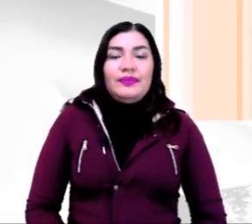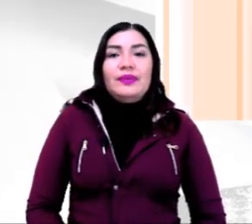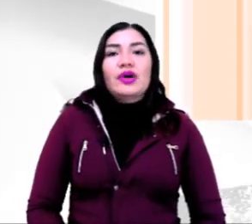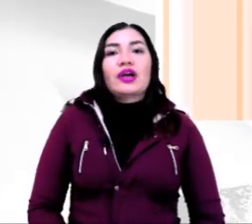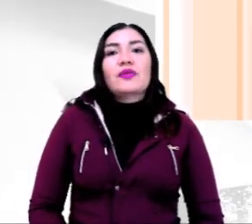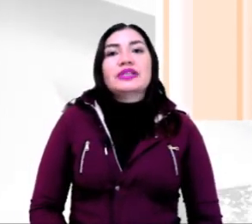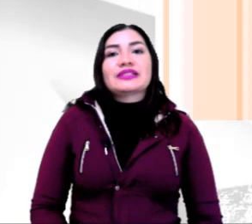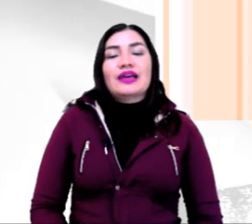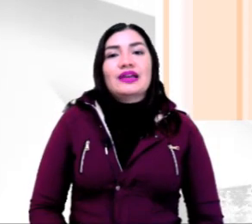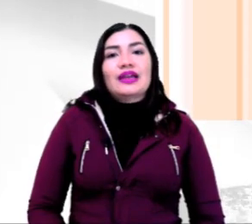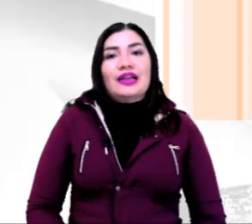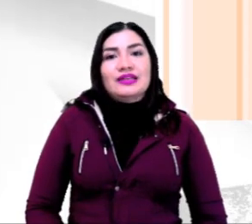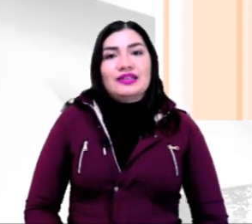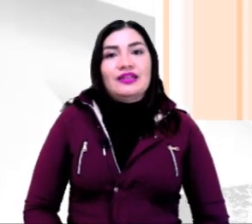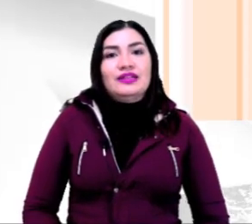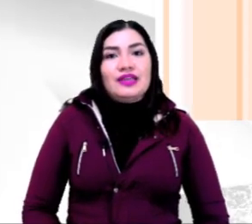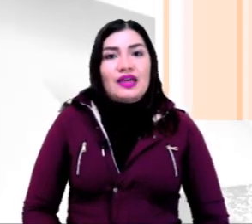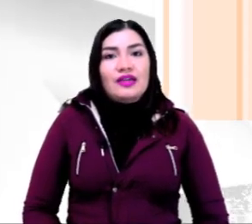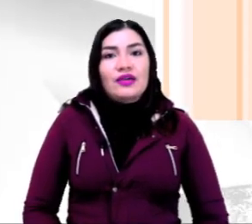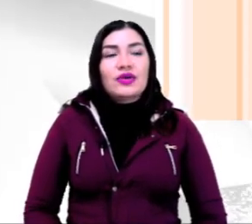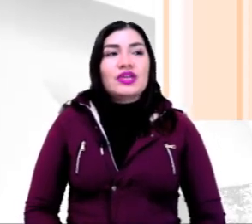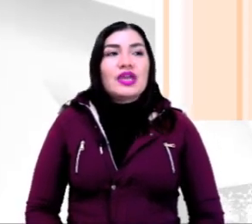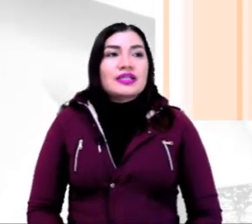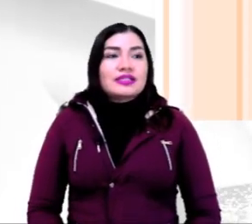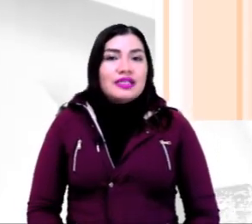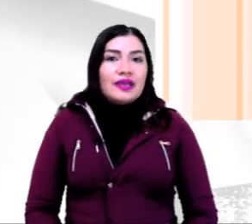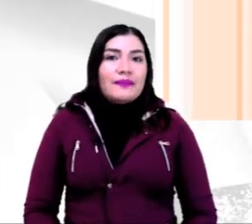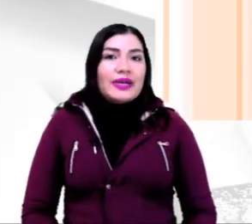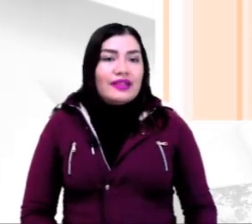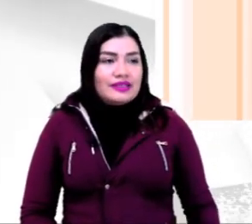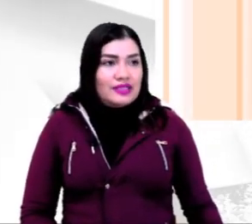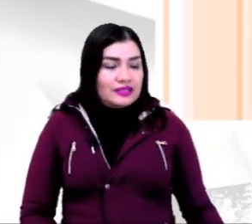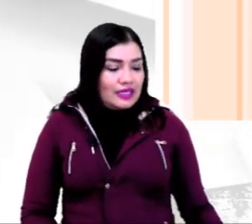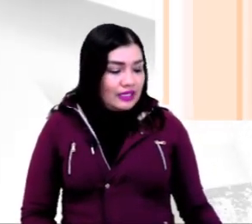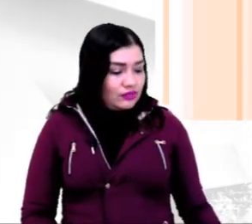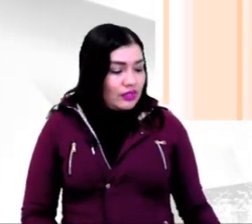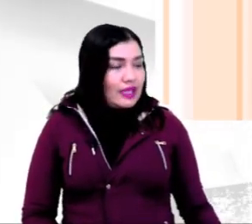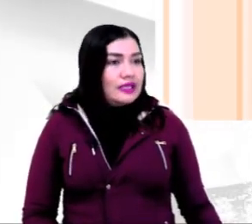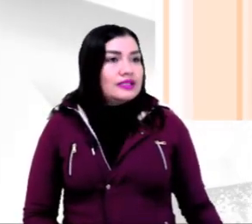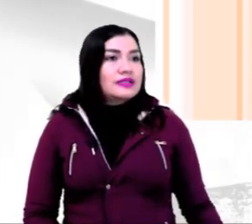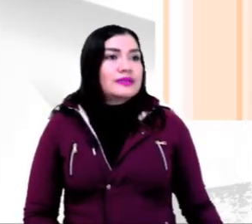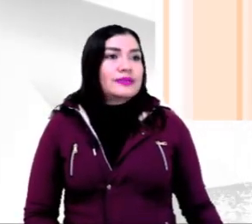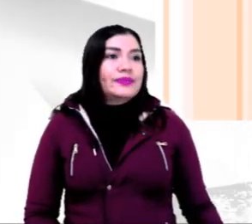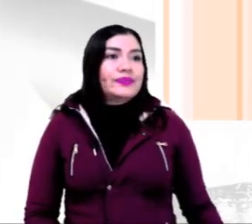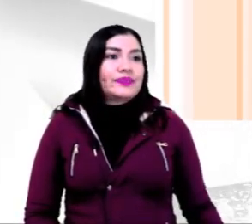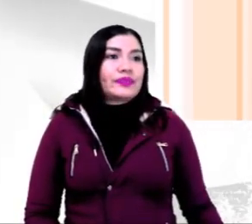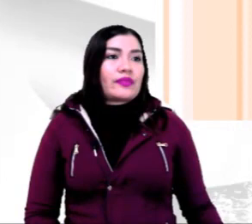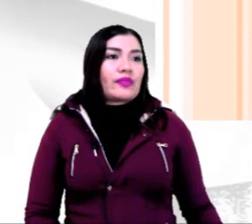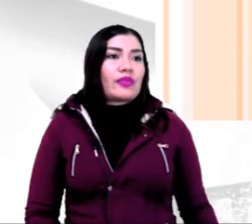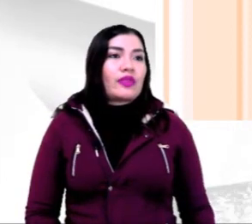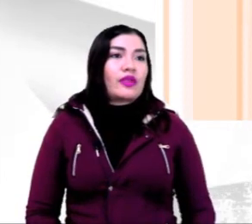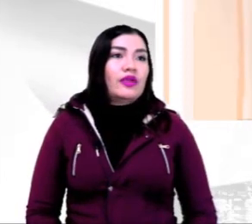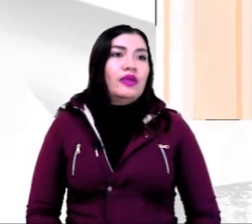higiene. Vamos a comenzar la clase del día de hoy, siempre de ciencias naturales,